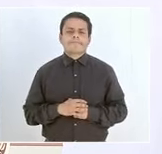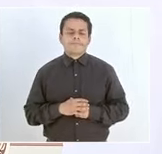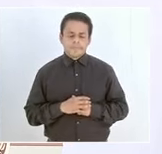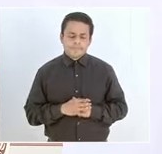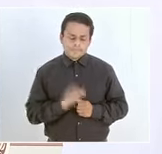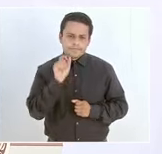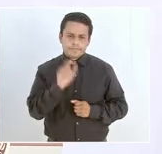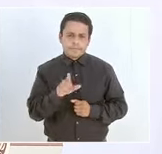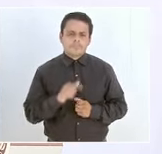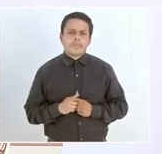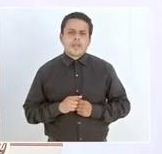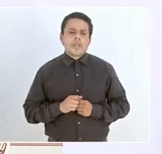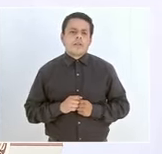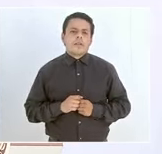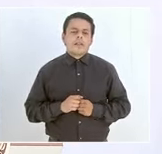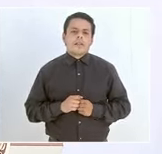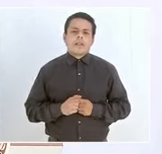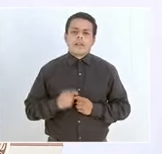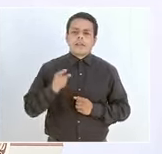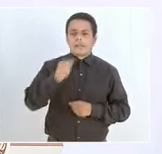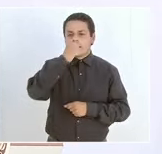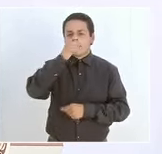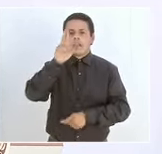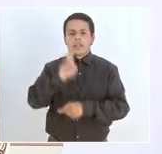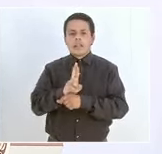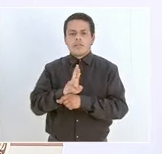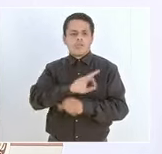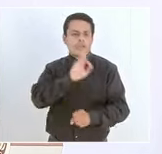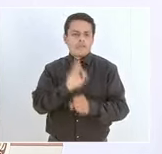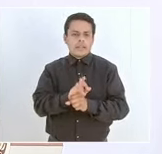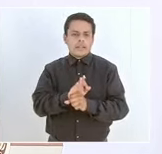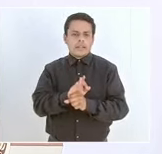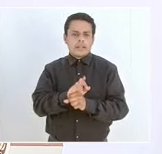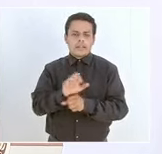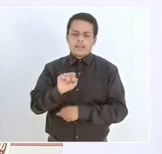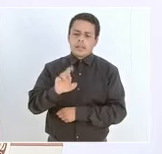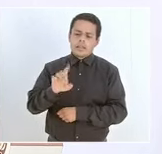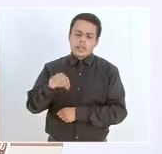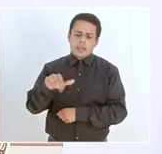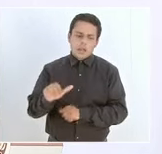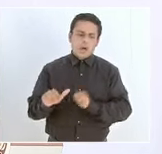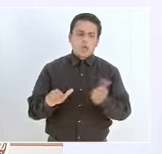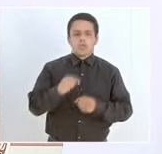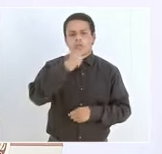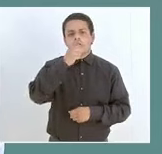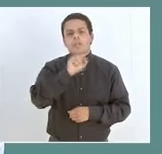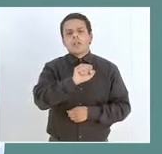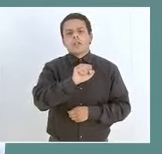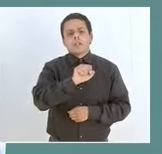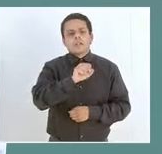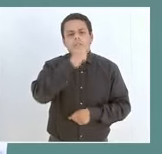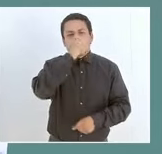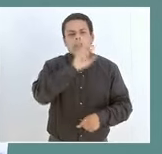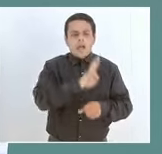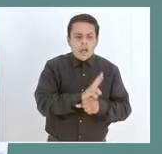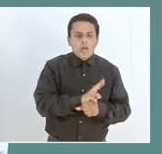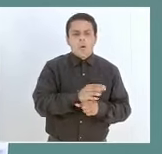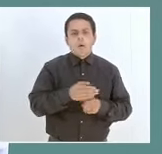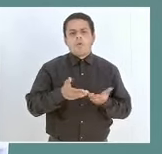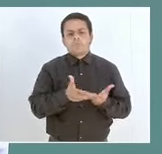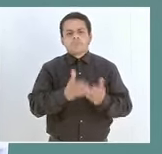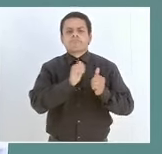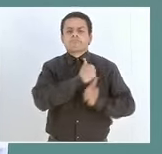también el secretario de la Defensa, el secretario de Marina, la secretaria de